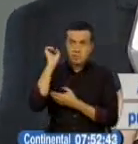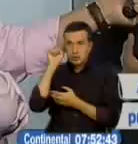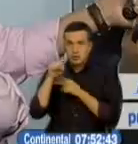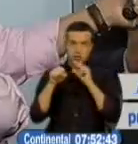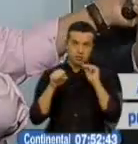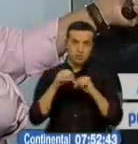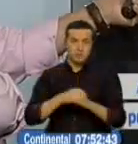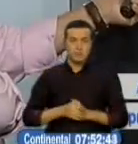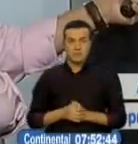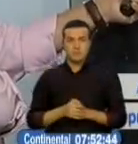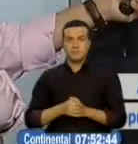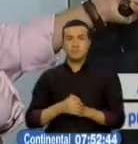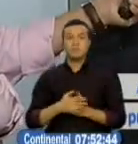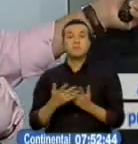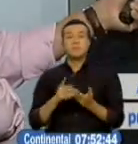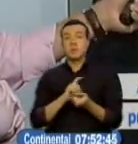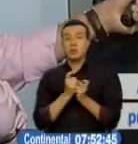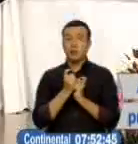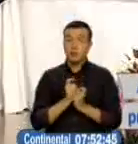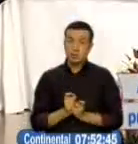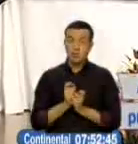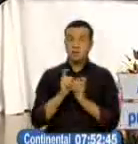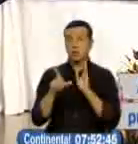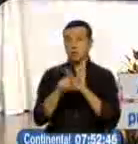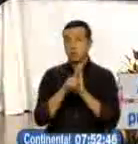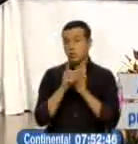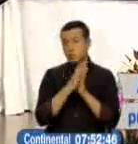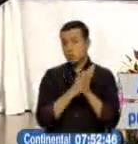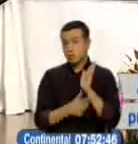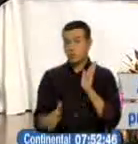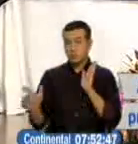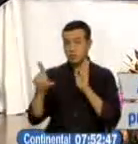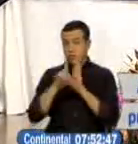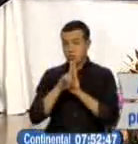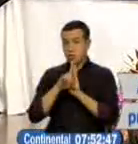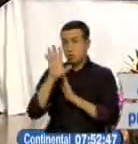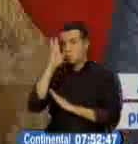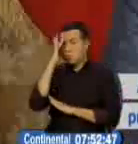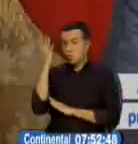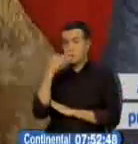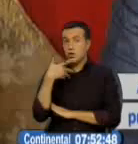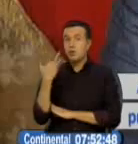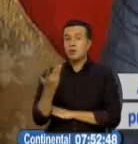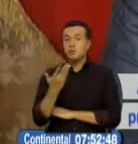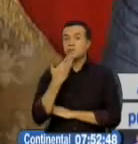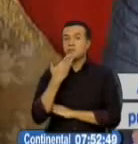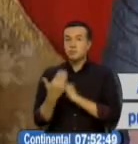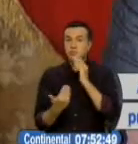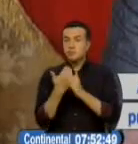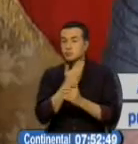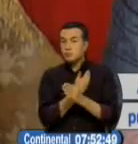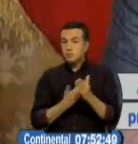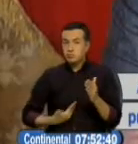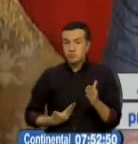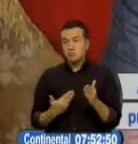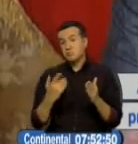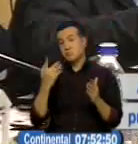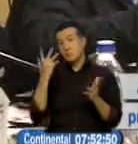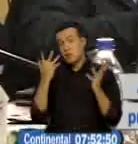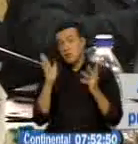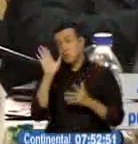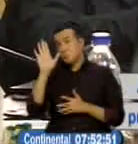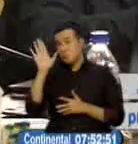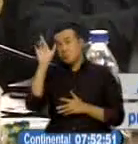procedibilidad. Alcance que podría modificar el espíritu de la norma, afirmó Torres, pues de por medio está un nuevo gobierno que no